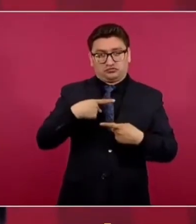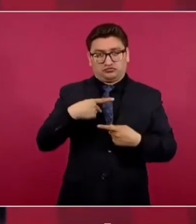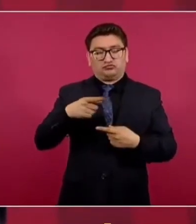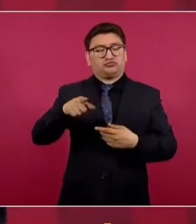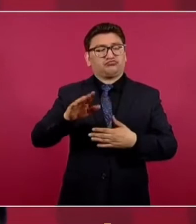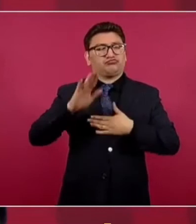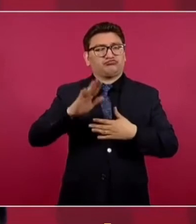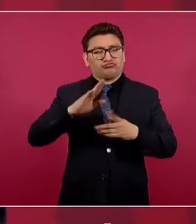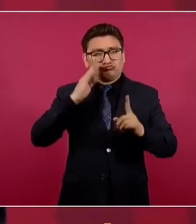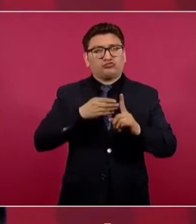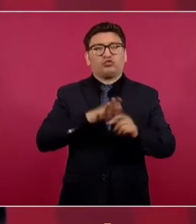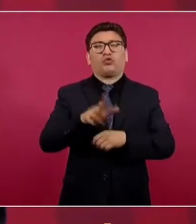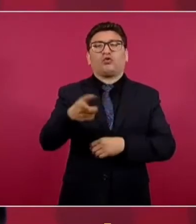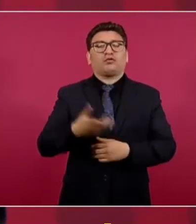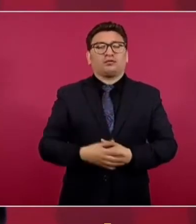compromiso